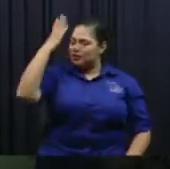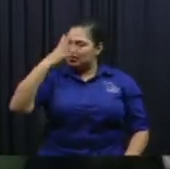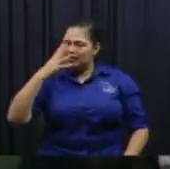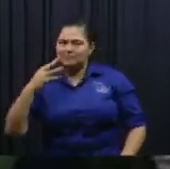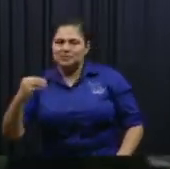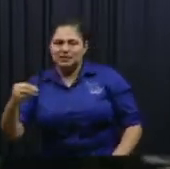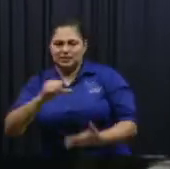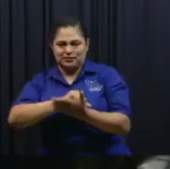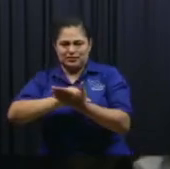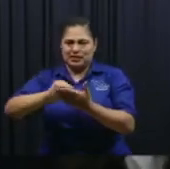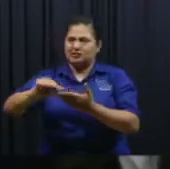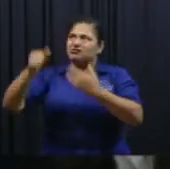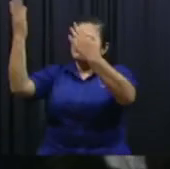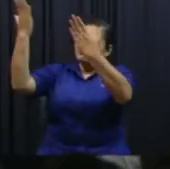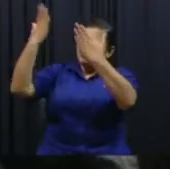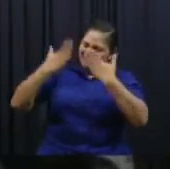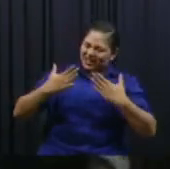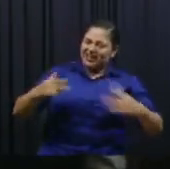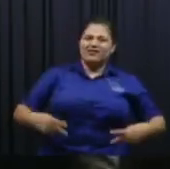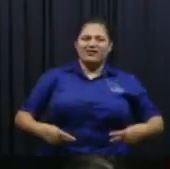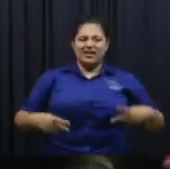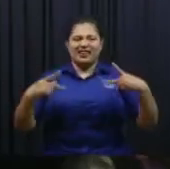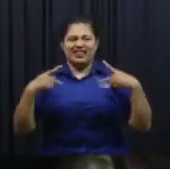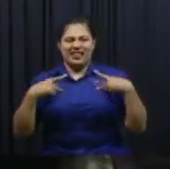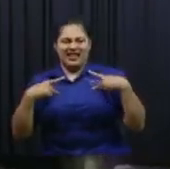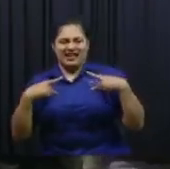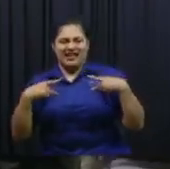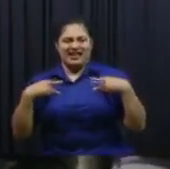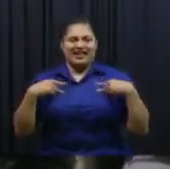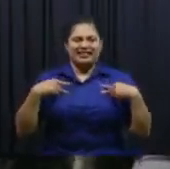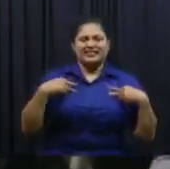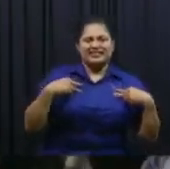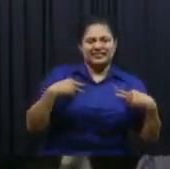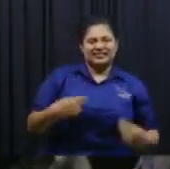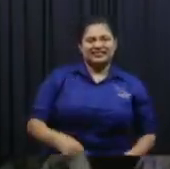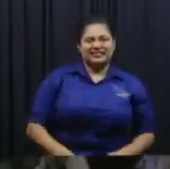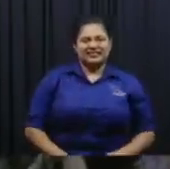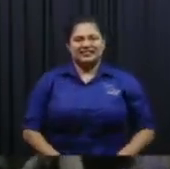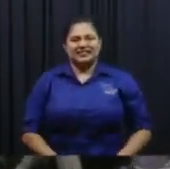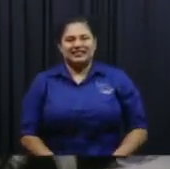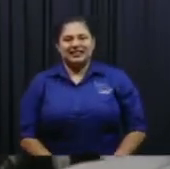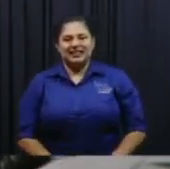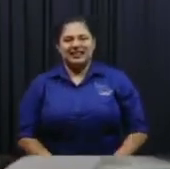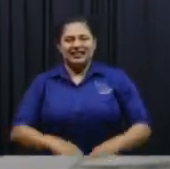con tu espíritu Me vivificará